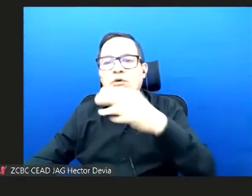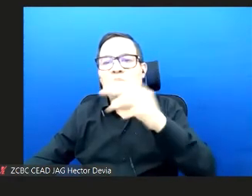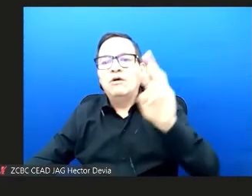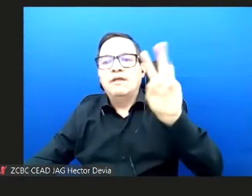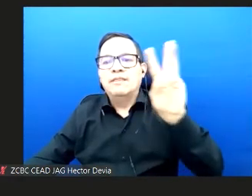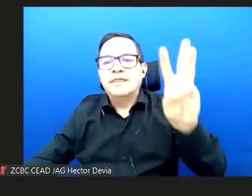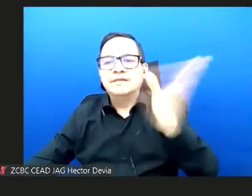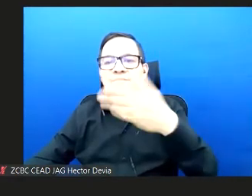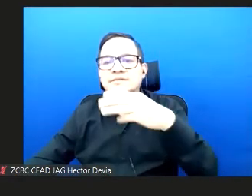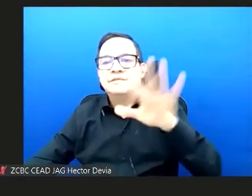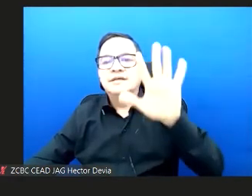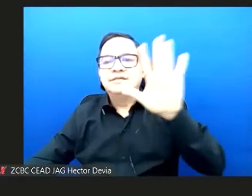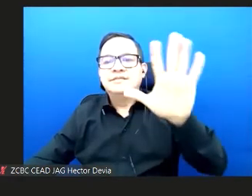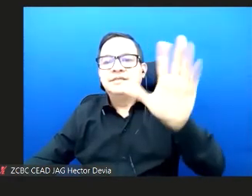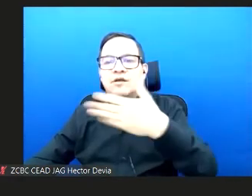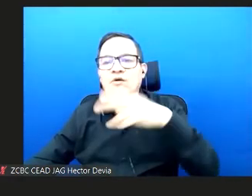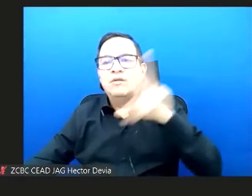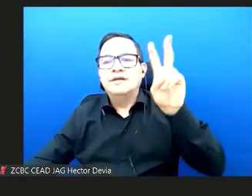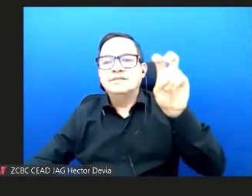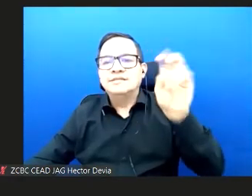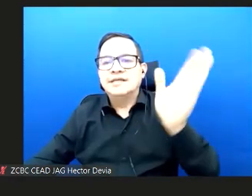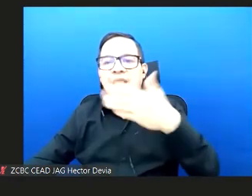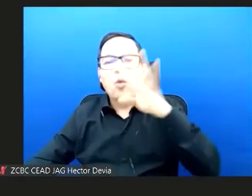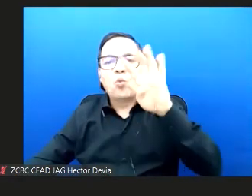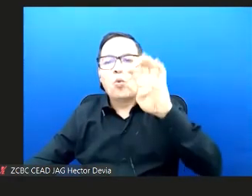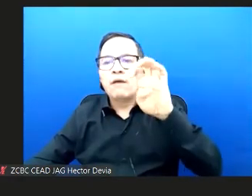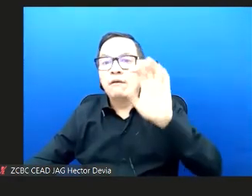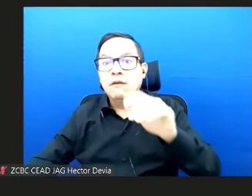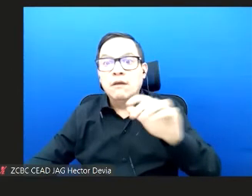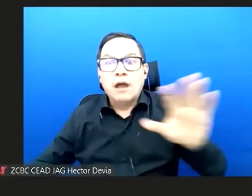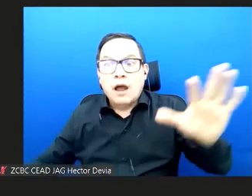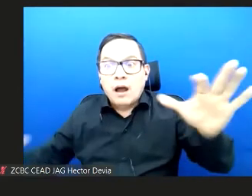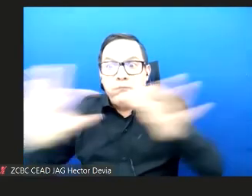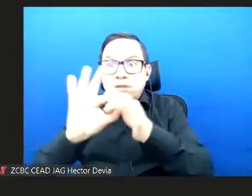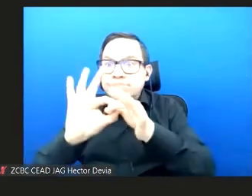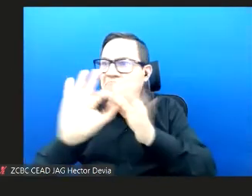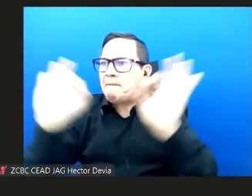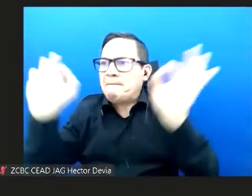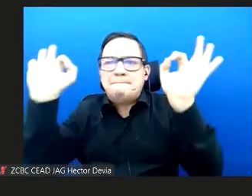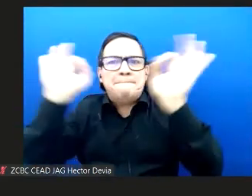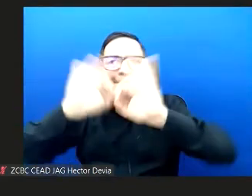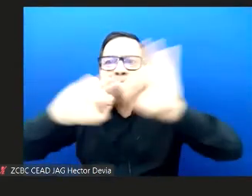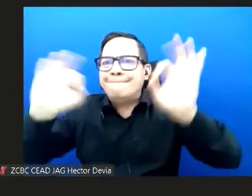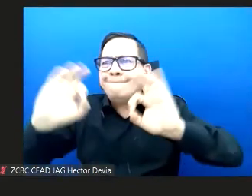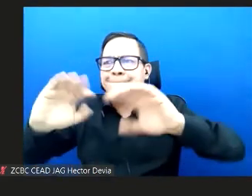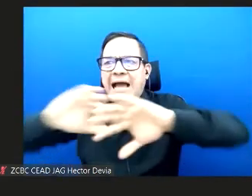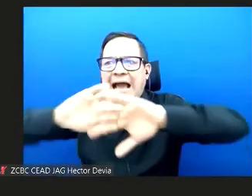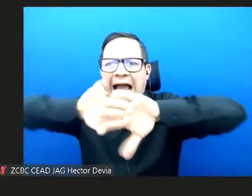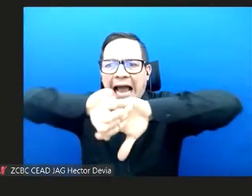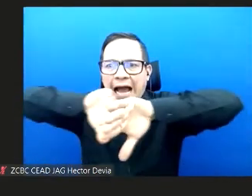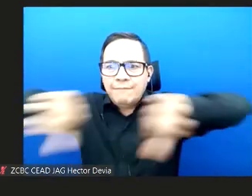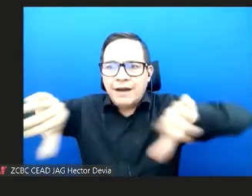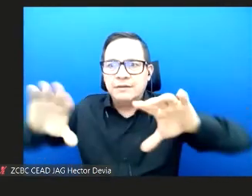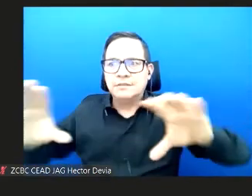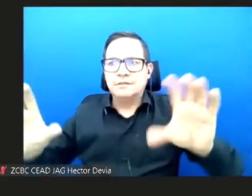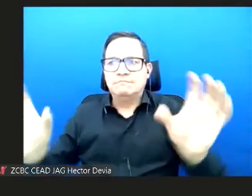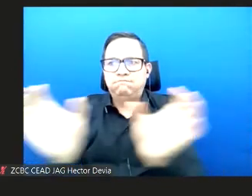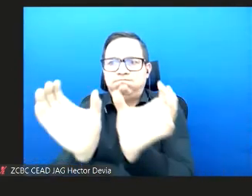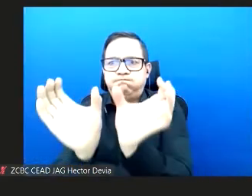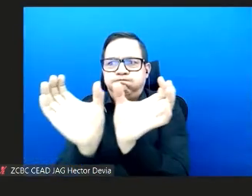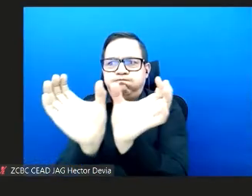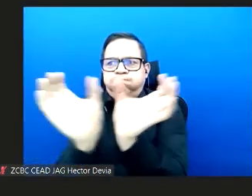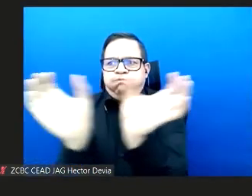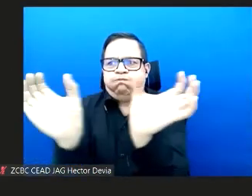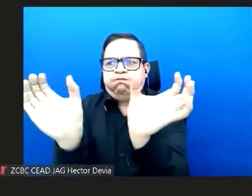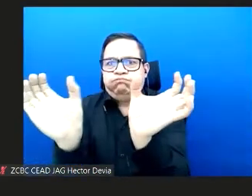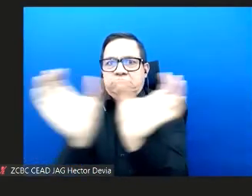No hay elementos en común entre esos dos conjuntos como lo teníamos antes, que digamos que el 3 y